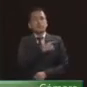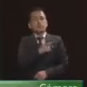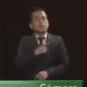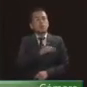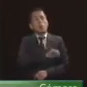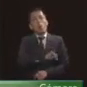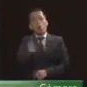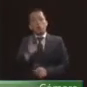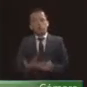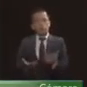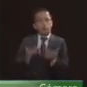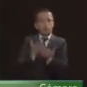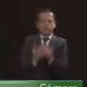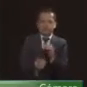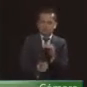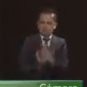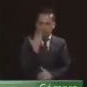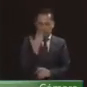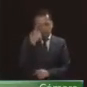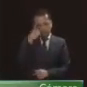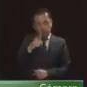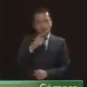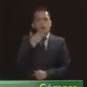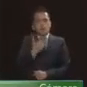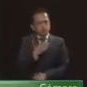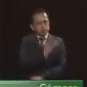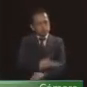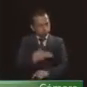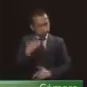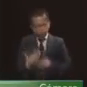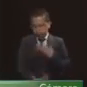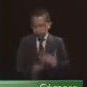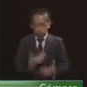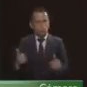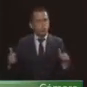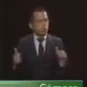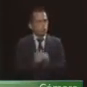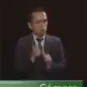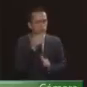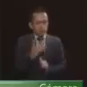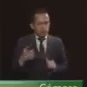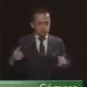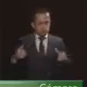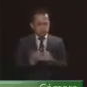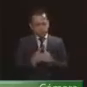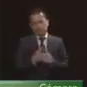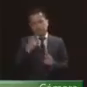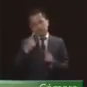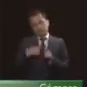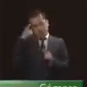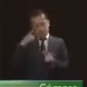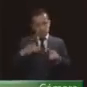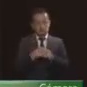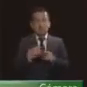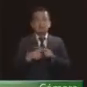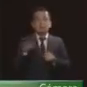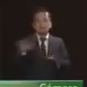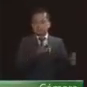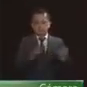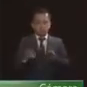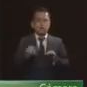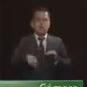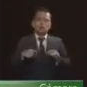propuesta que contribuya a un proceso que legitime la integración de la autoridad electoral en